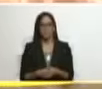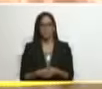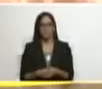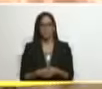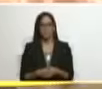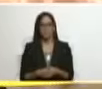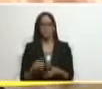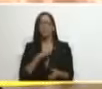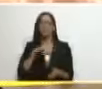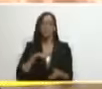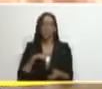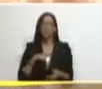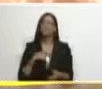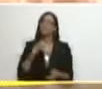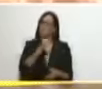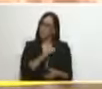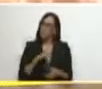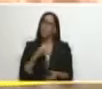Nosotros somos buena gente.